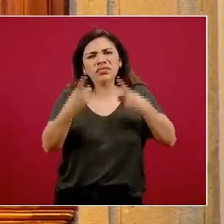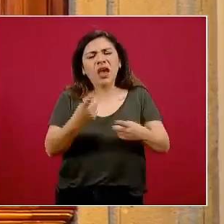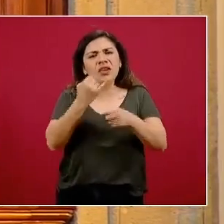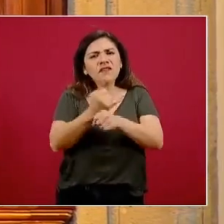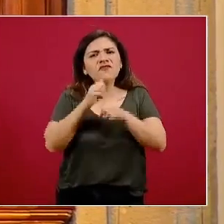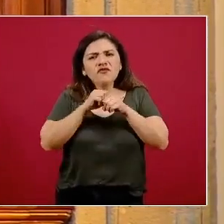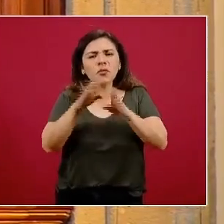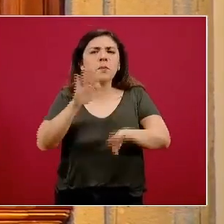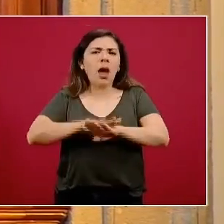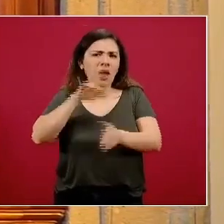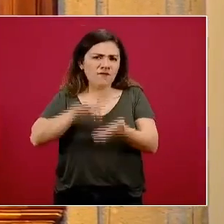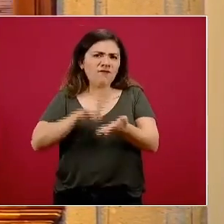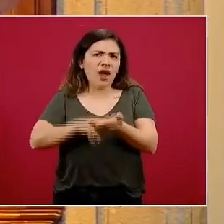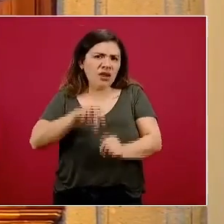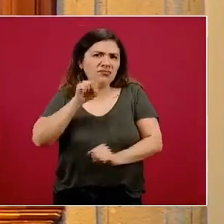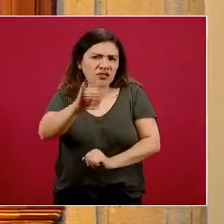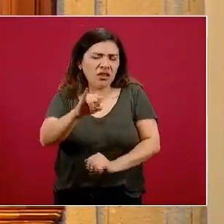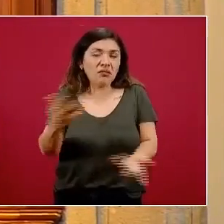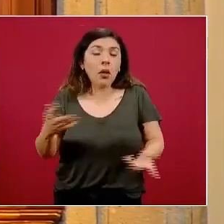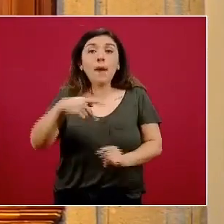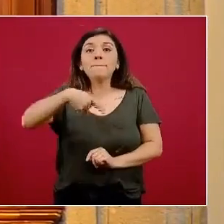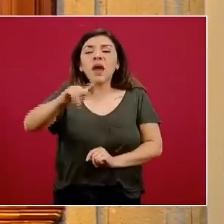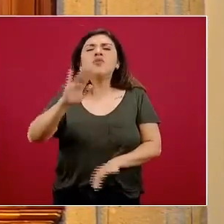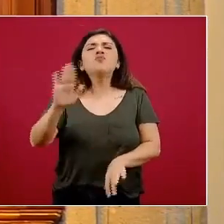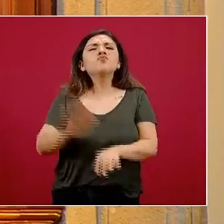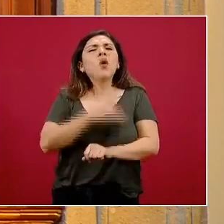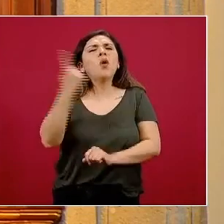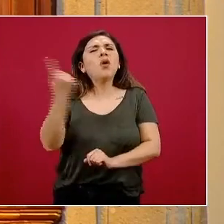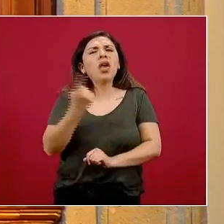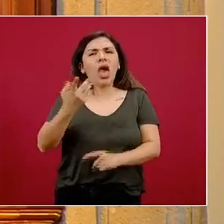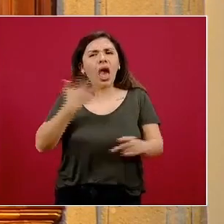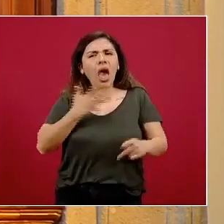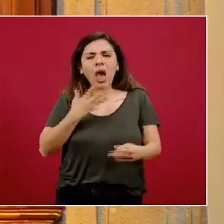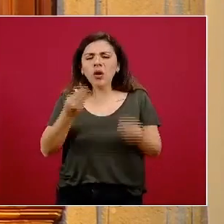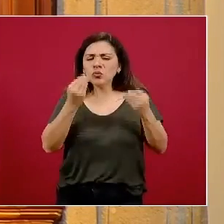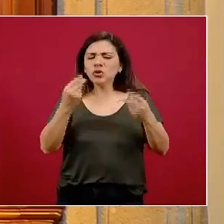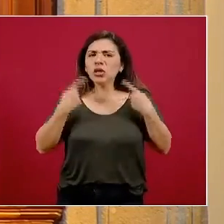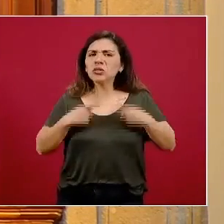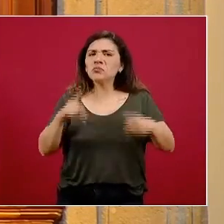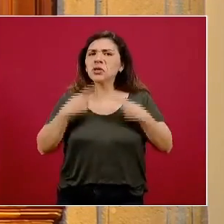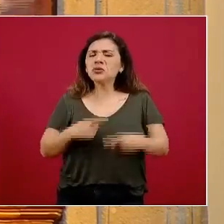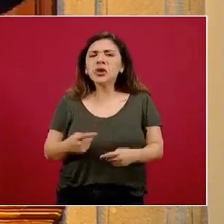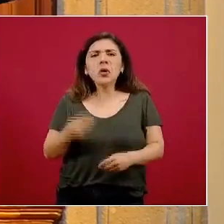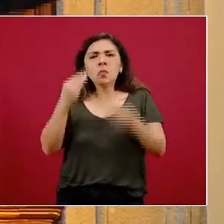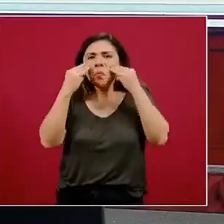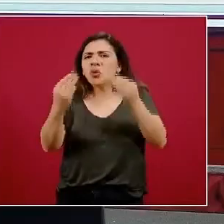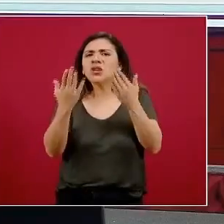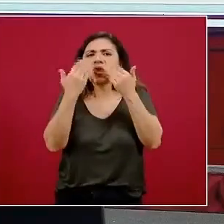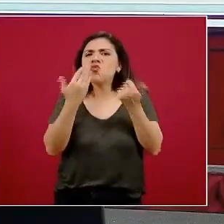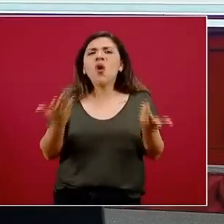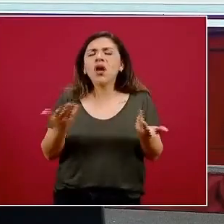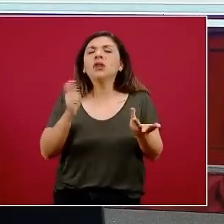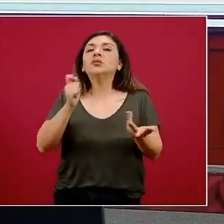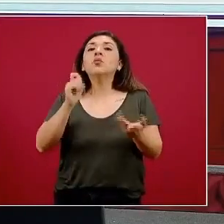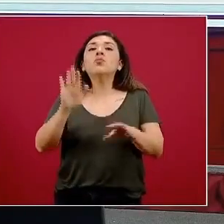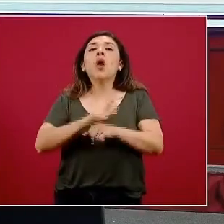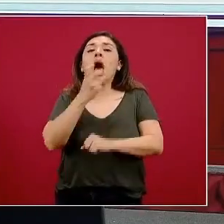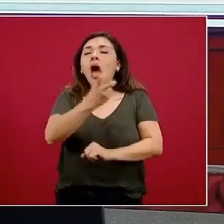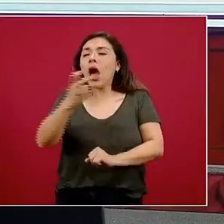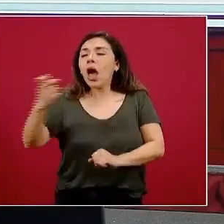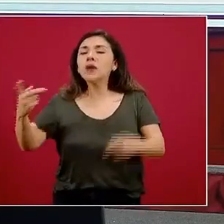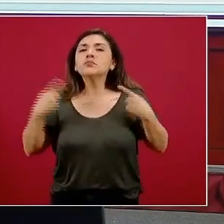información, digamos, valiosa, pero la razón por la que hay personas que no tienen muestra es precisamente porque eran